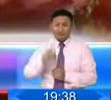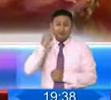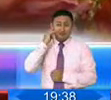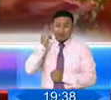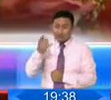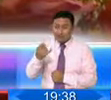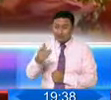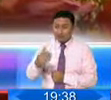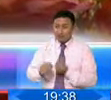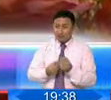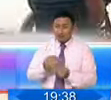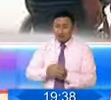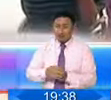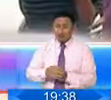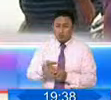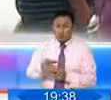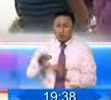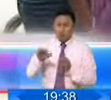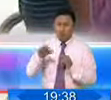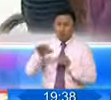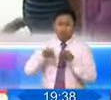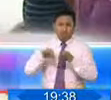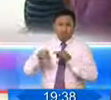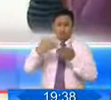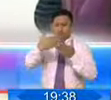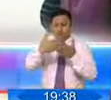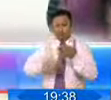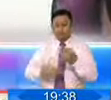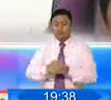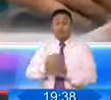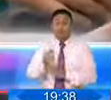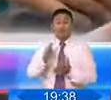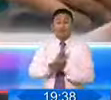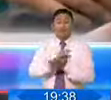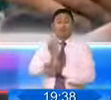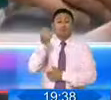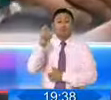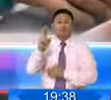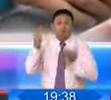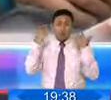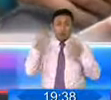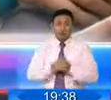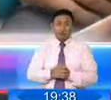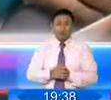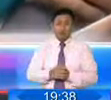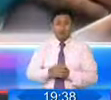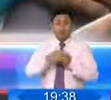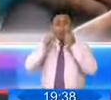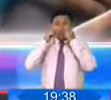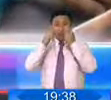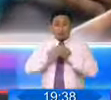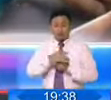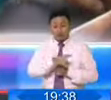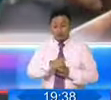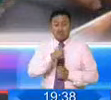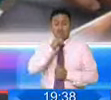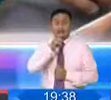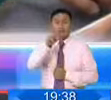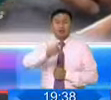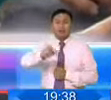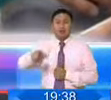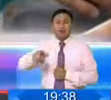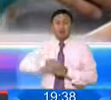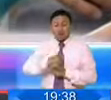niña de 11 años el pasado viernes en un plantel del sur de Guayaquil, donde le indican al señor fiscal quiénes serían las personas